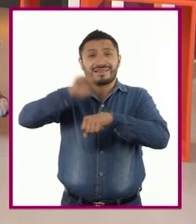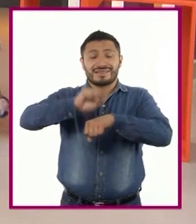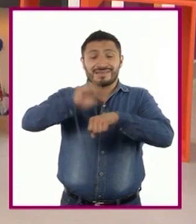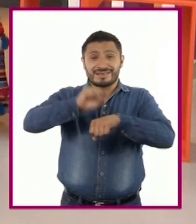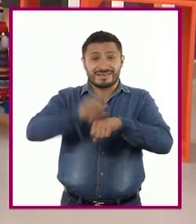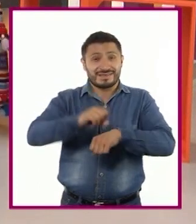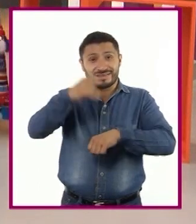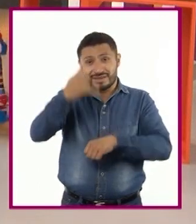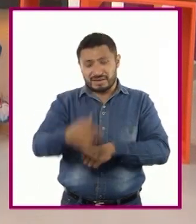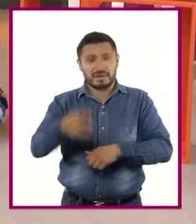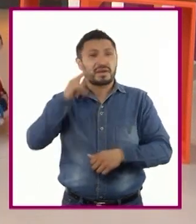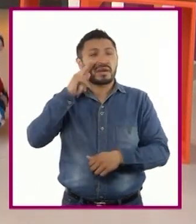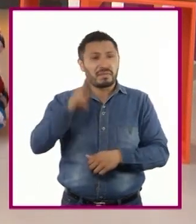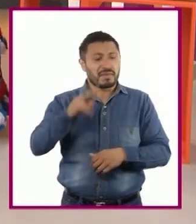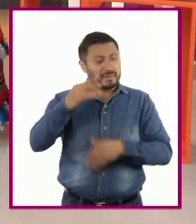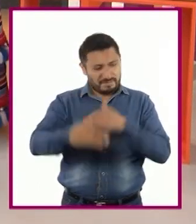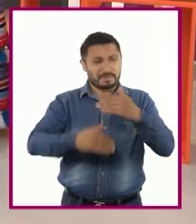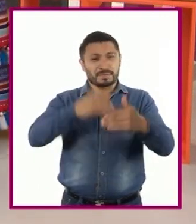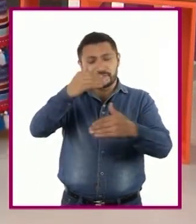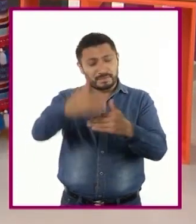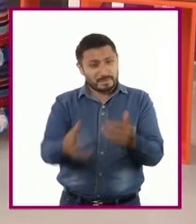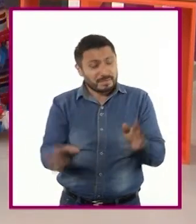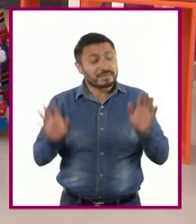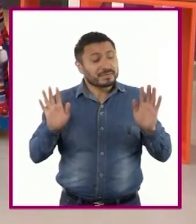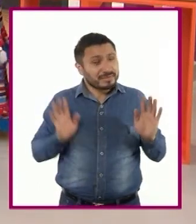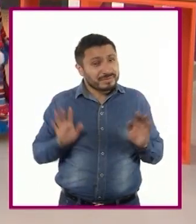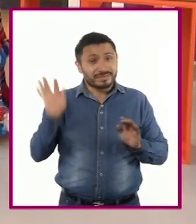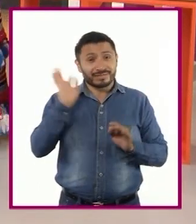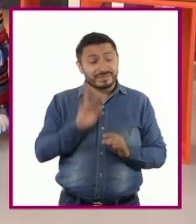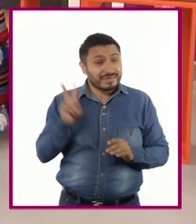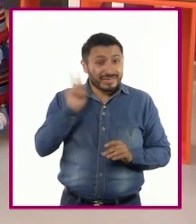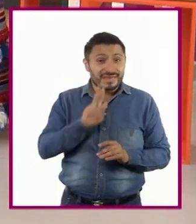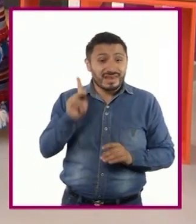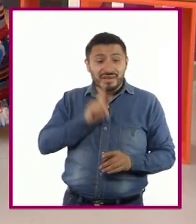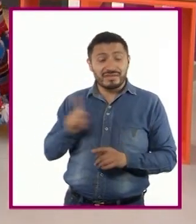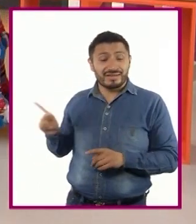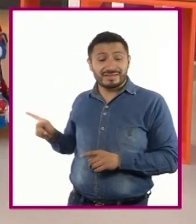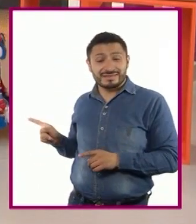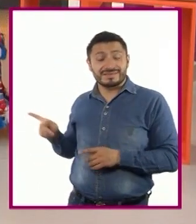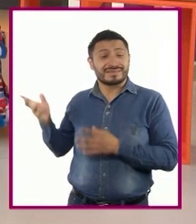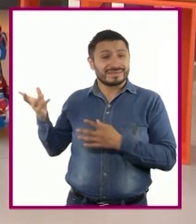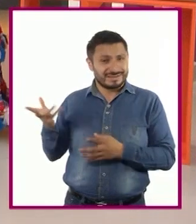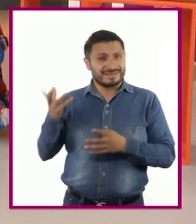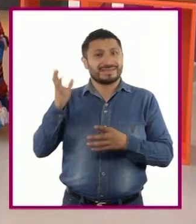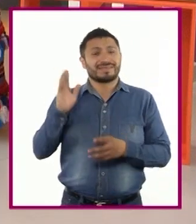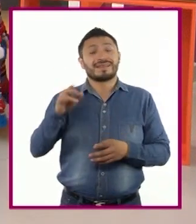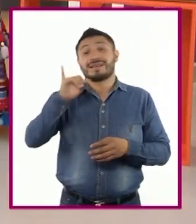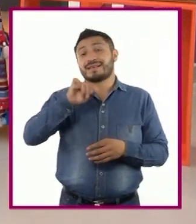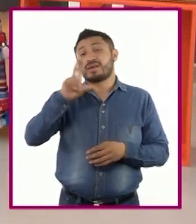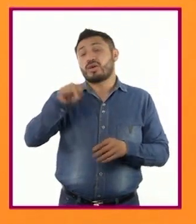secundaria y vemos más adelante si este objeto es o no arte?